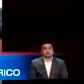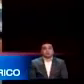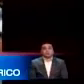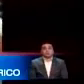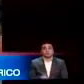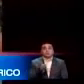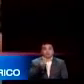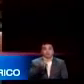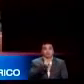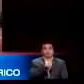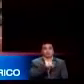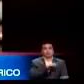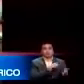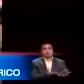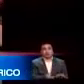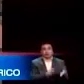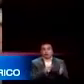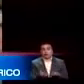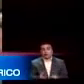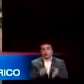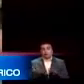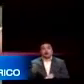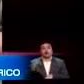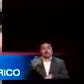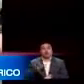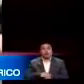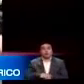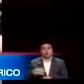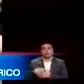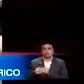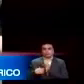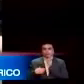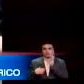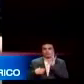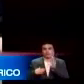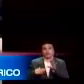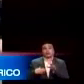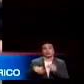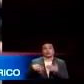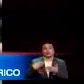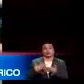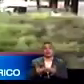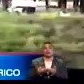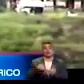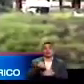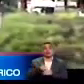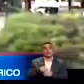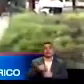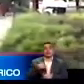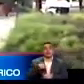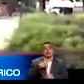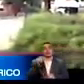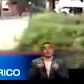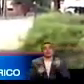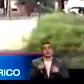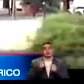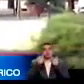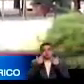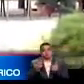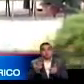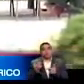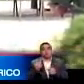Esos cuatro han fallecido a consecuencia del COVID-19, que ingresó a la burbuja social que mantenían los octogenarios